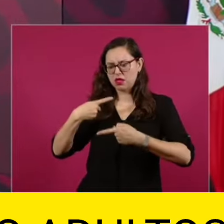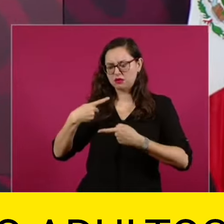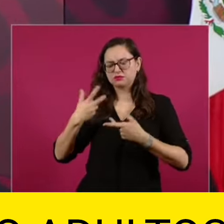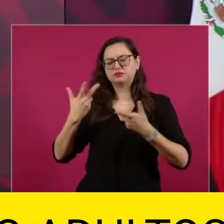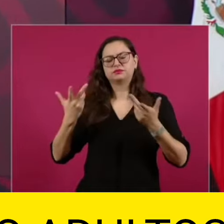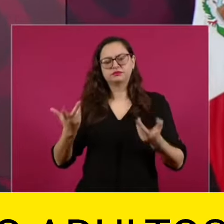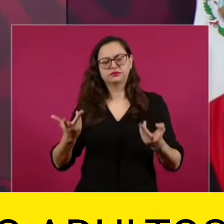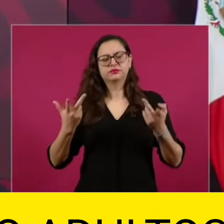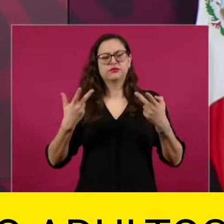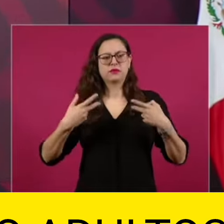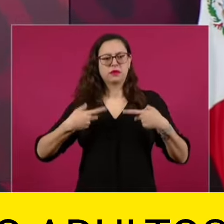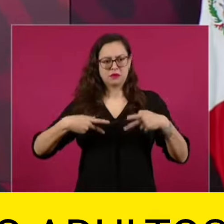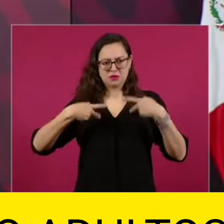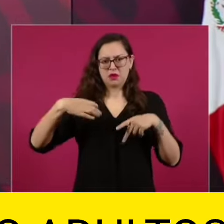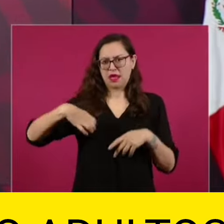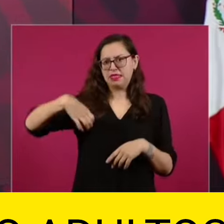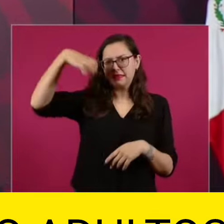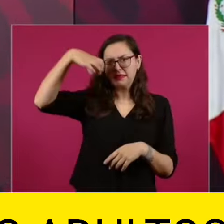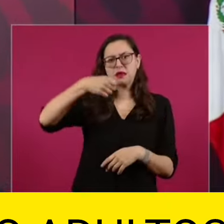trabajan, viven